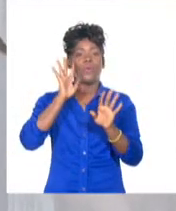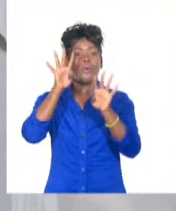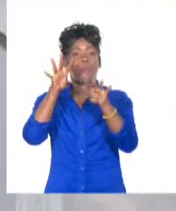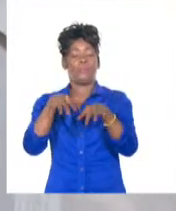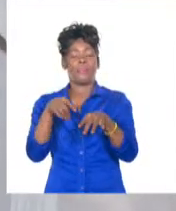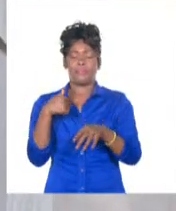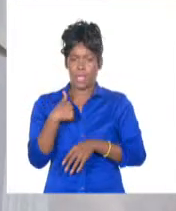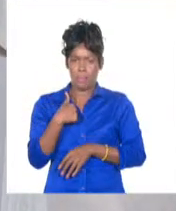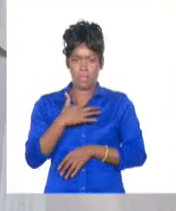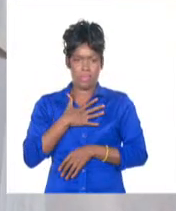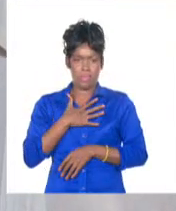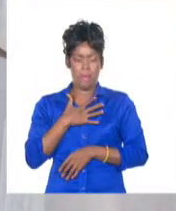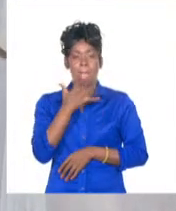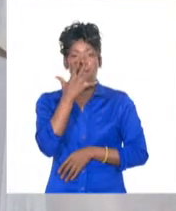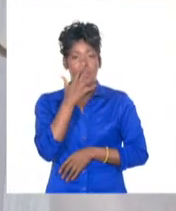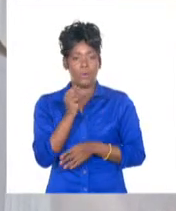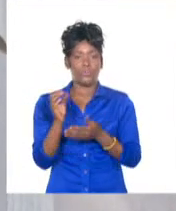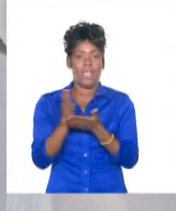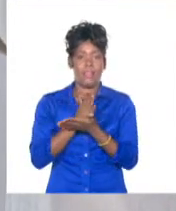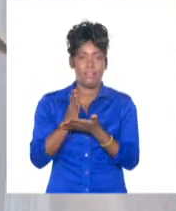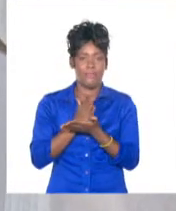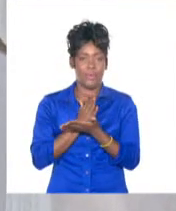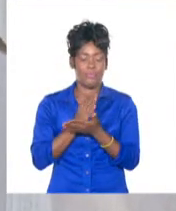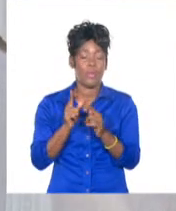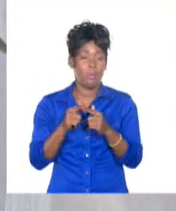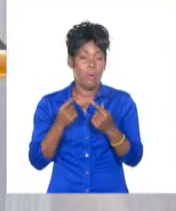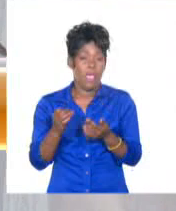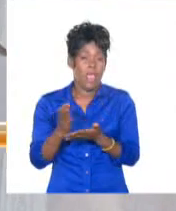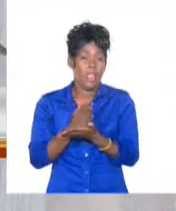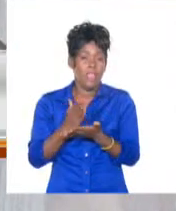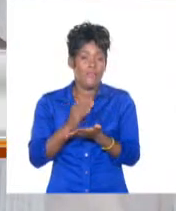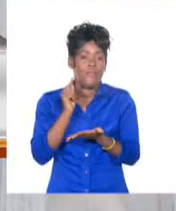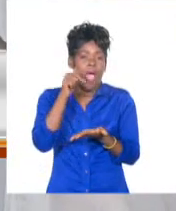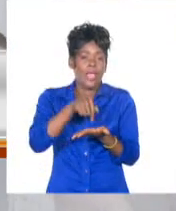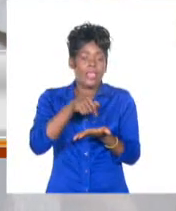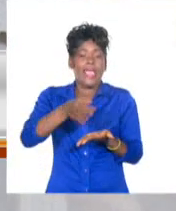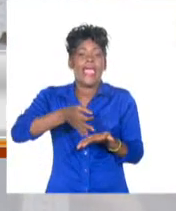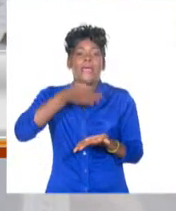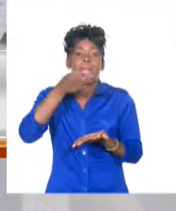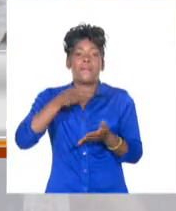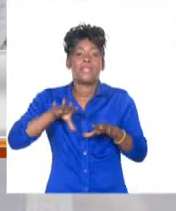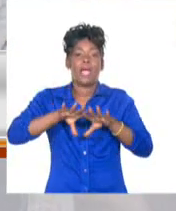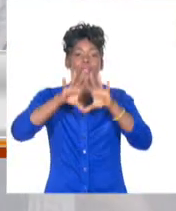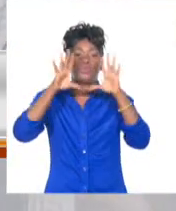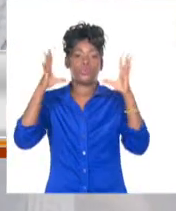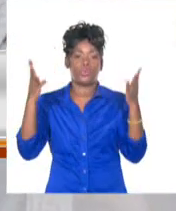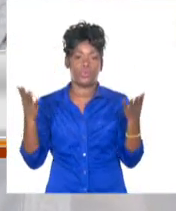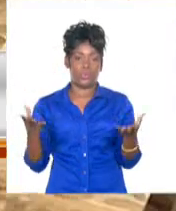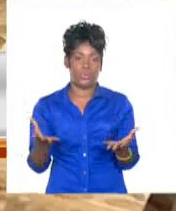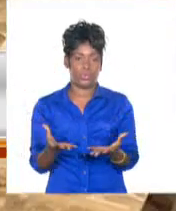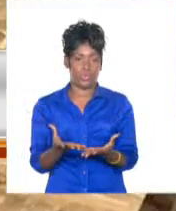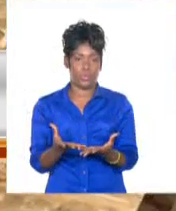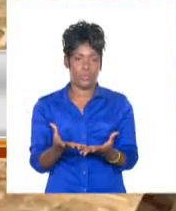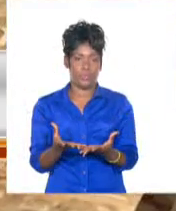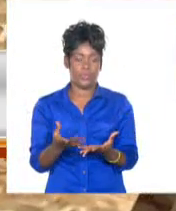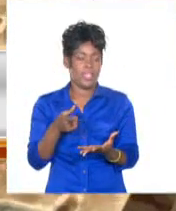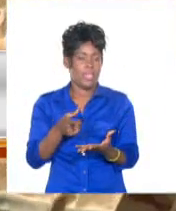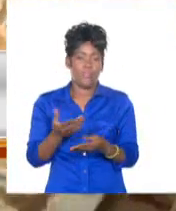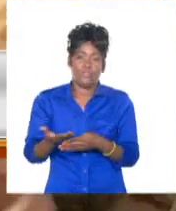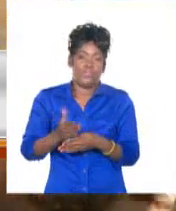de usar el libro como un contenedor. En un libro cabe todo. Ya el libro en sí es una escultura, ¿no? Desde el punto de